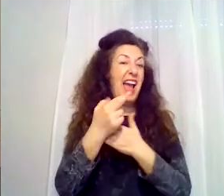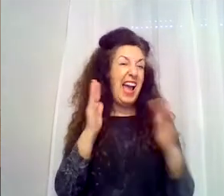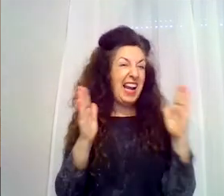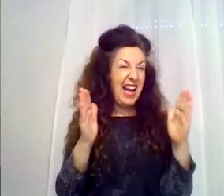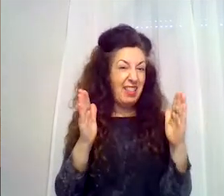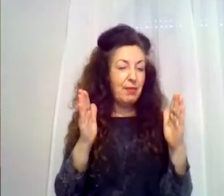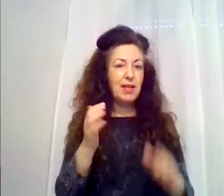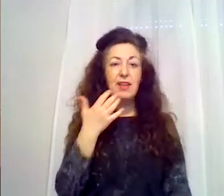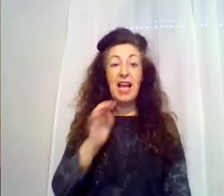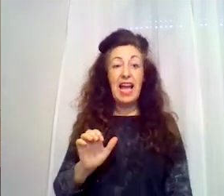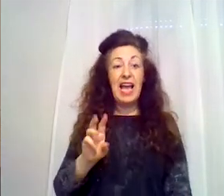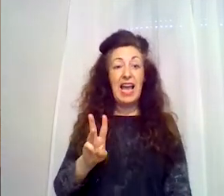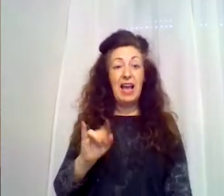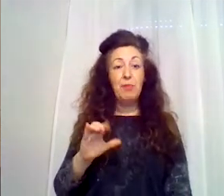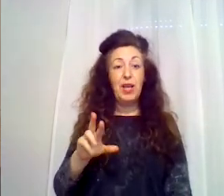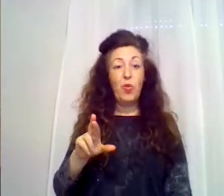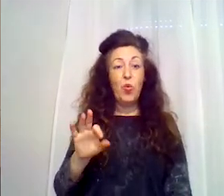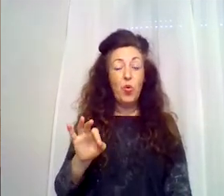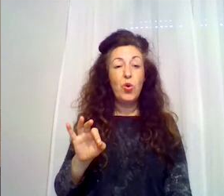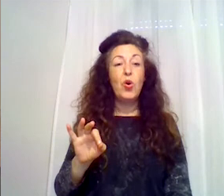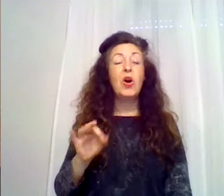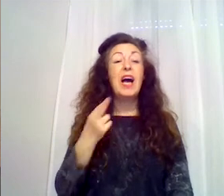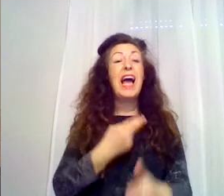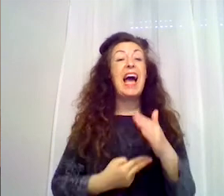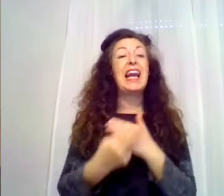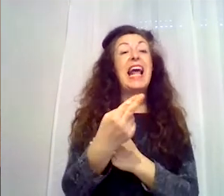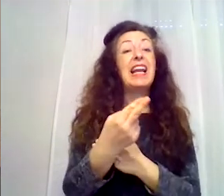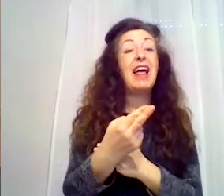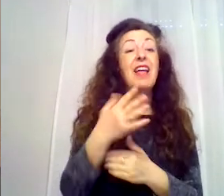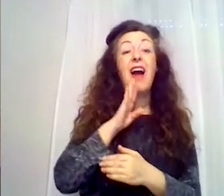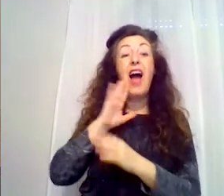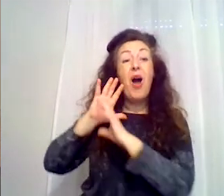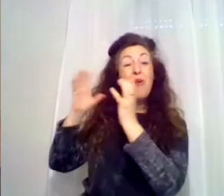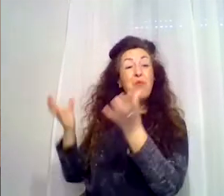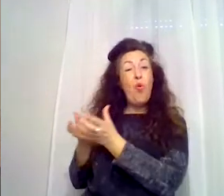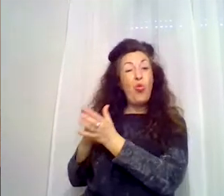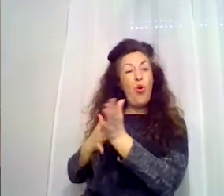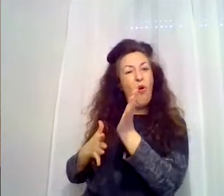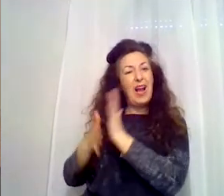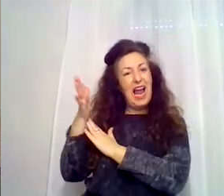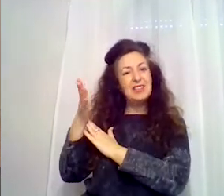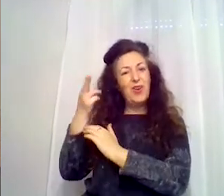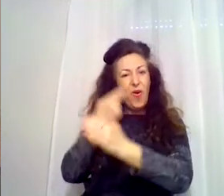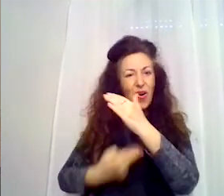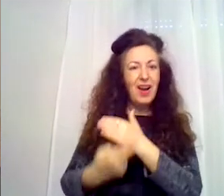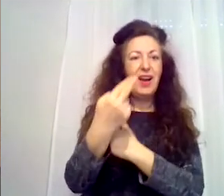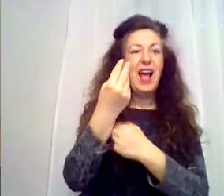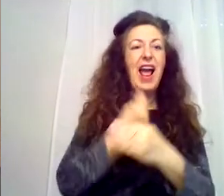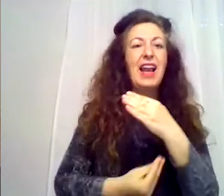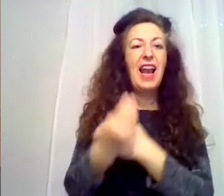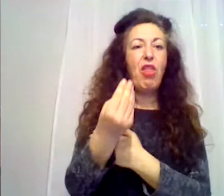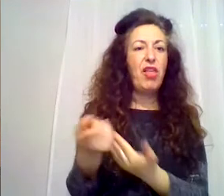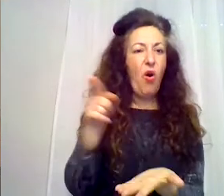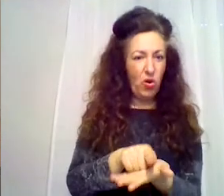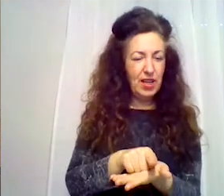que es un poco como una elevación, ver en el arte de estos tres